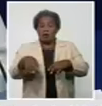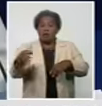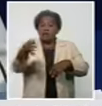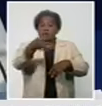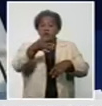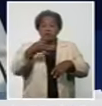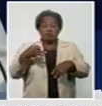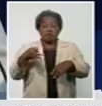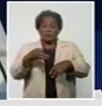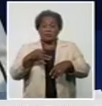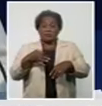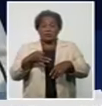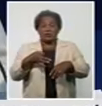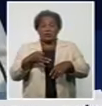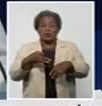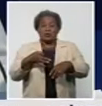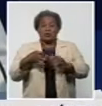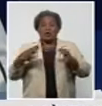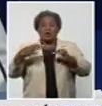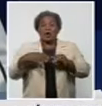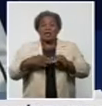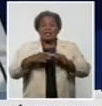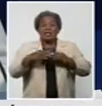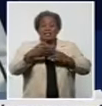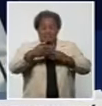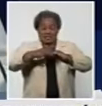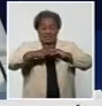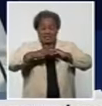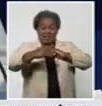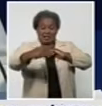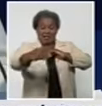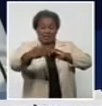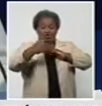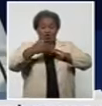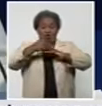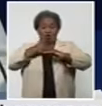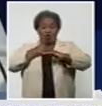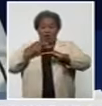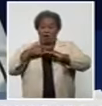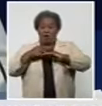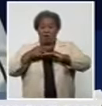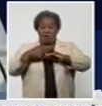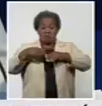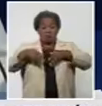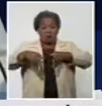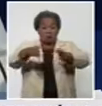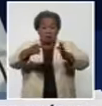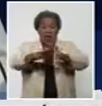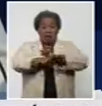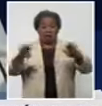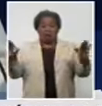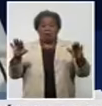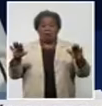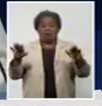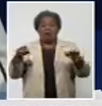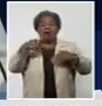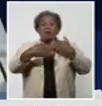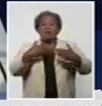tienen separación, separa una calle. Por lo tanto, es un problema de